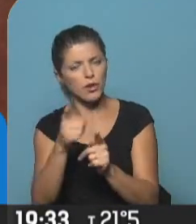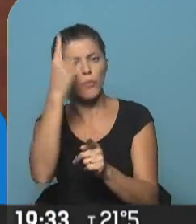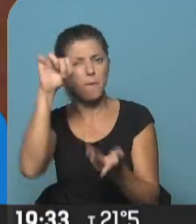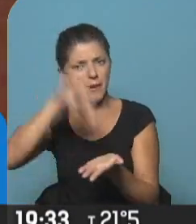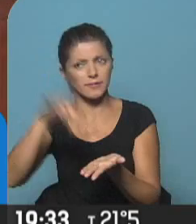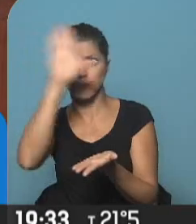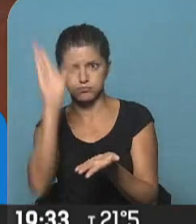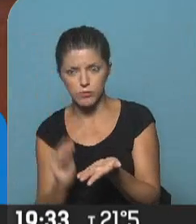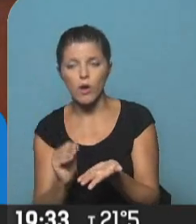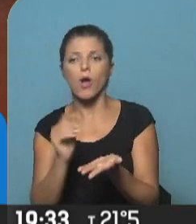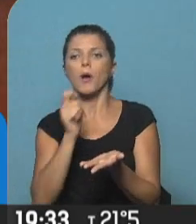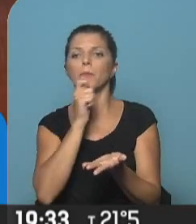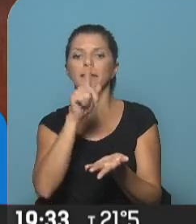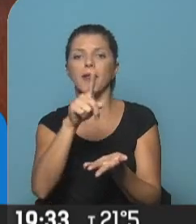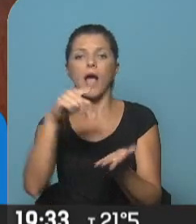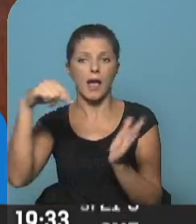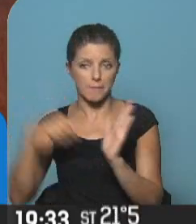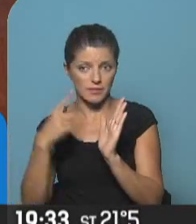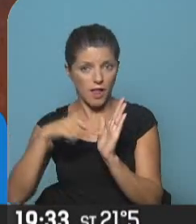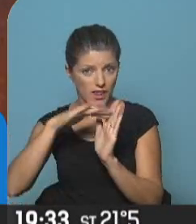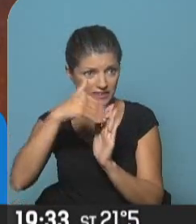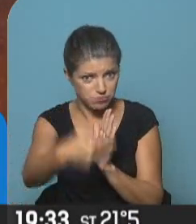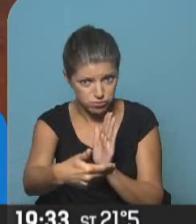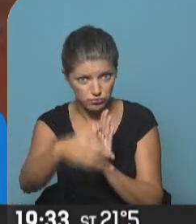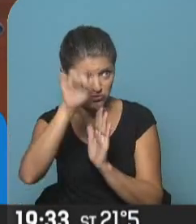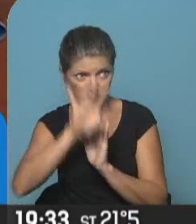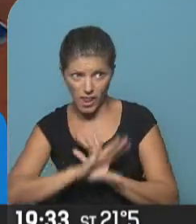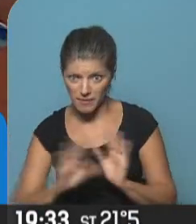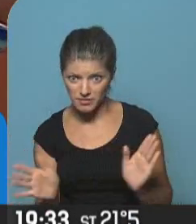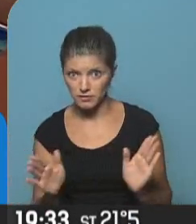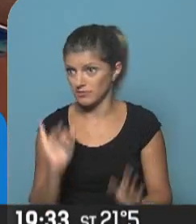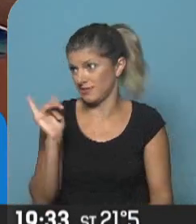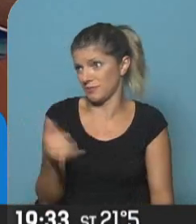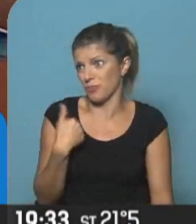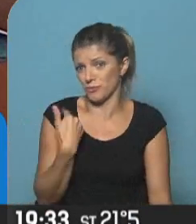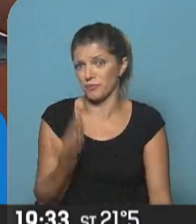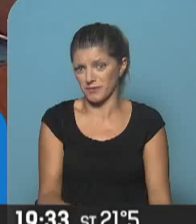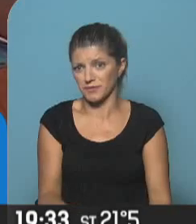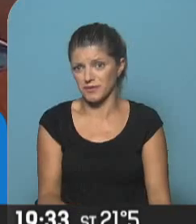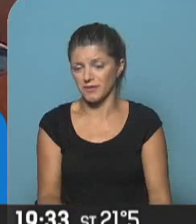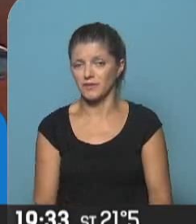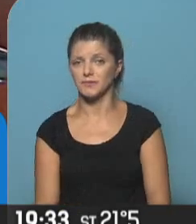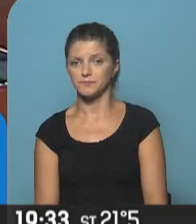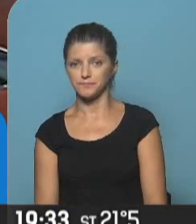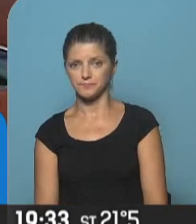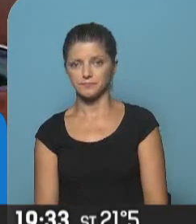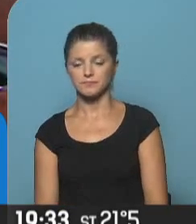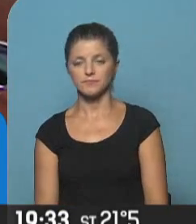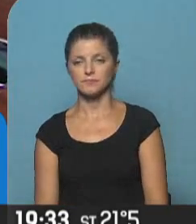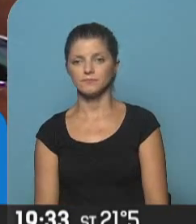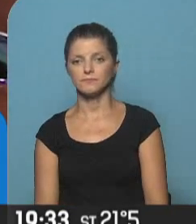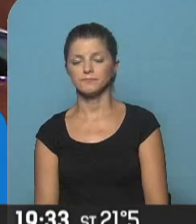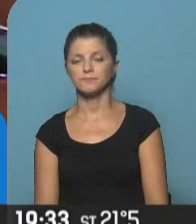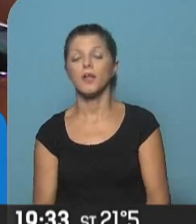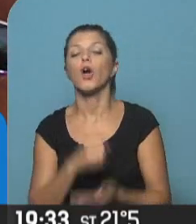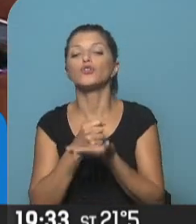básicamente iban a la capital y al primer cordón del Gran Buenos Aires. Sí, por supuesto, porque los subsidios estaban focalizados